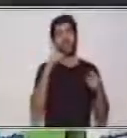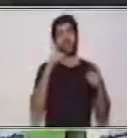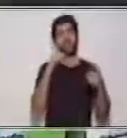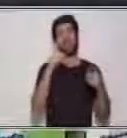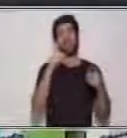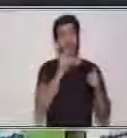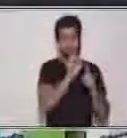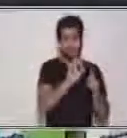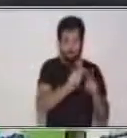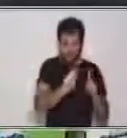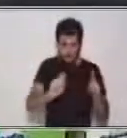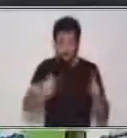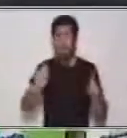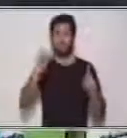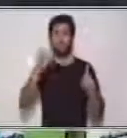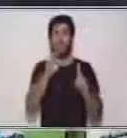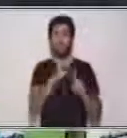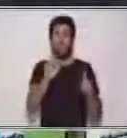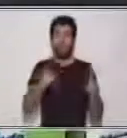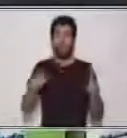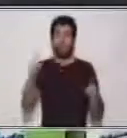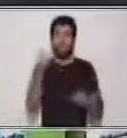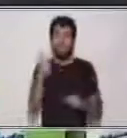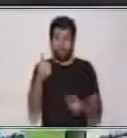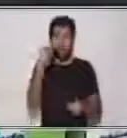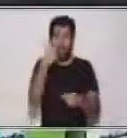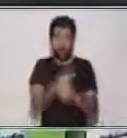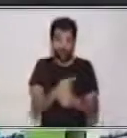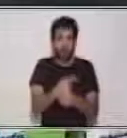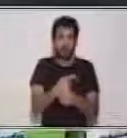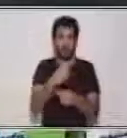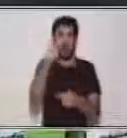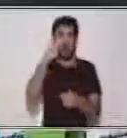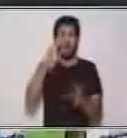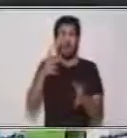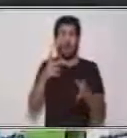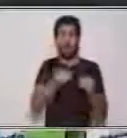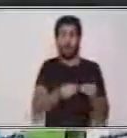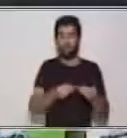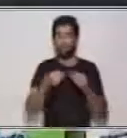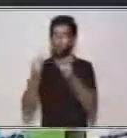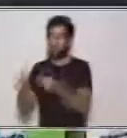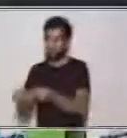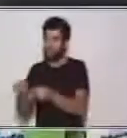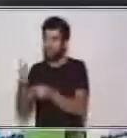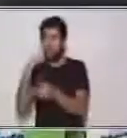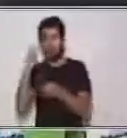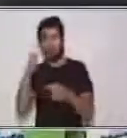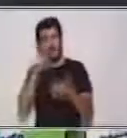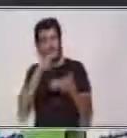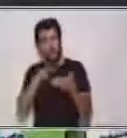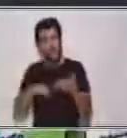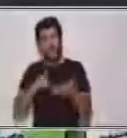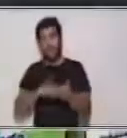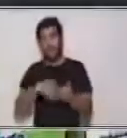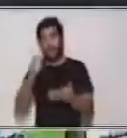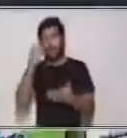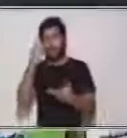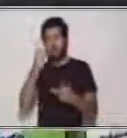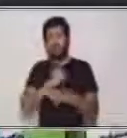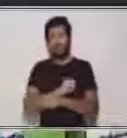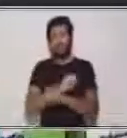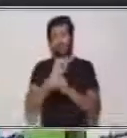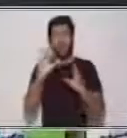de escribirlas y de leerlas. Esto para que el mensaje llegue completo a la persona que está leyendo o escuchando las